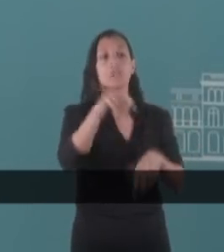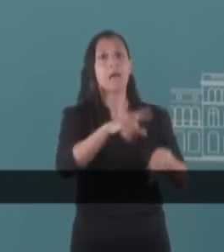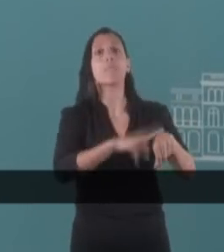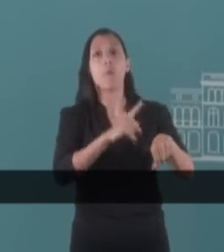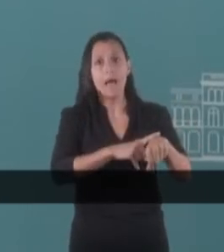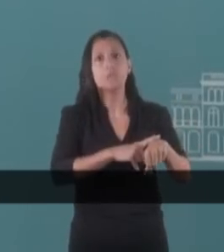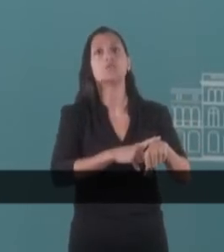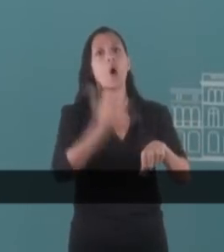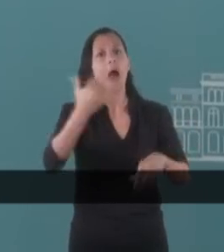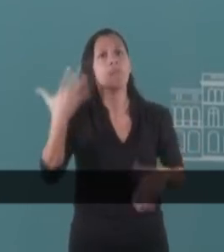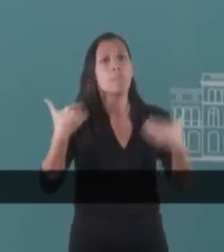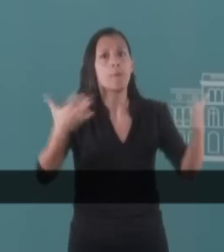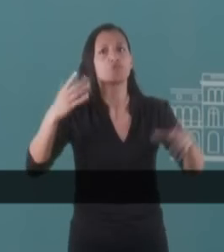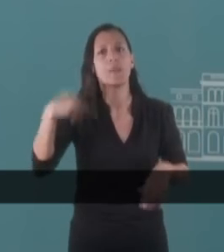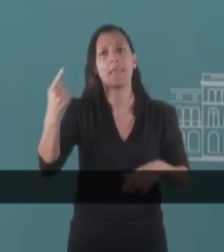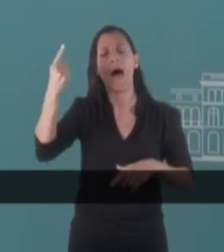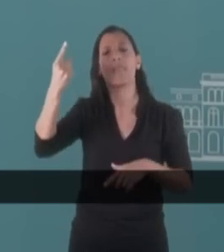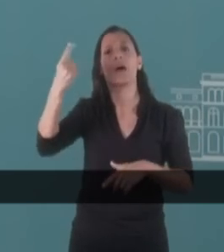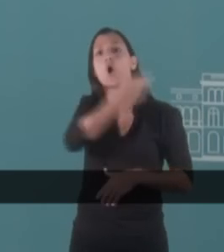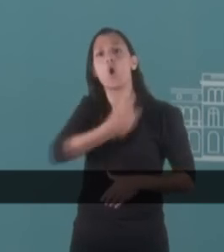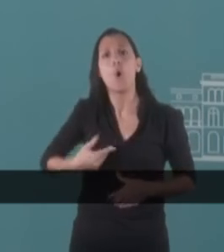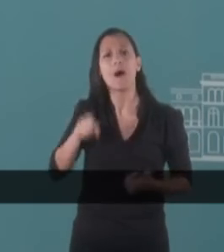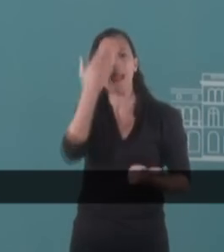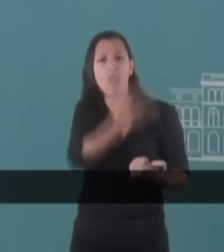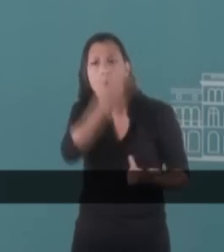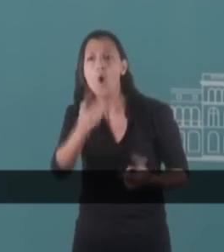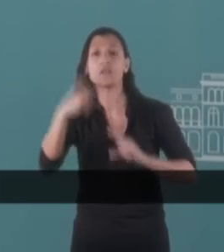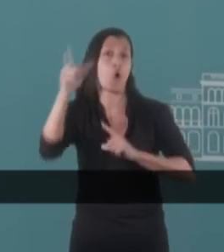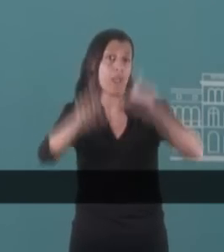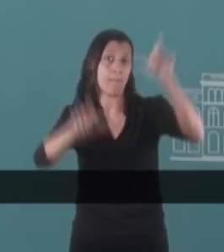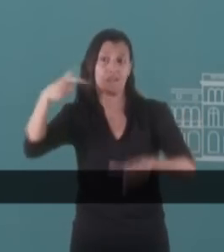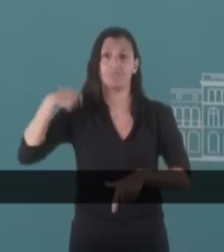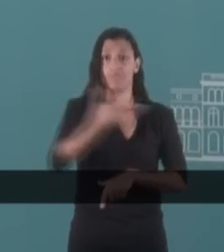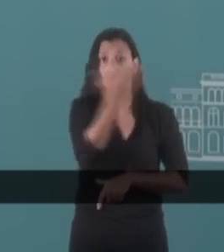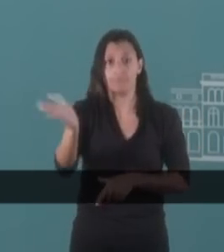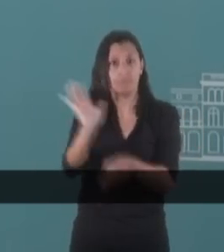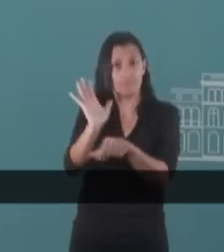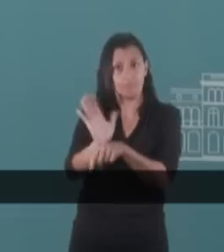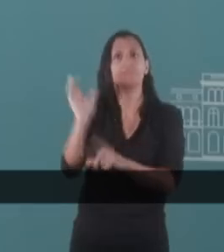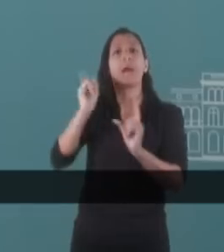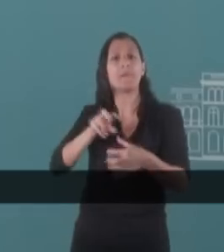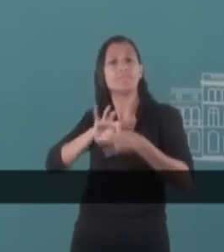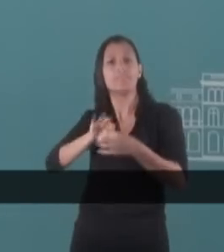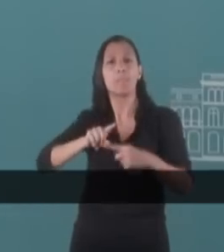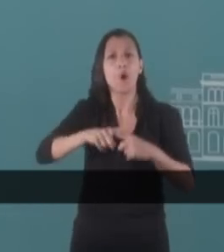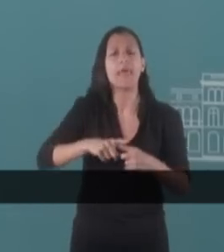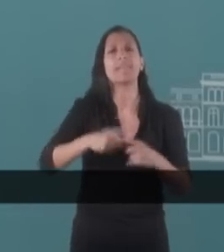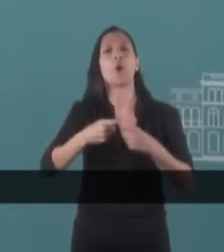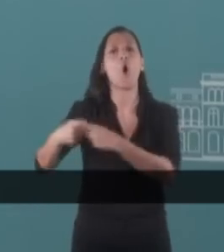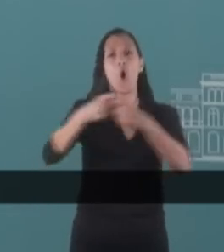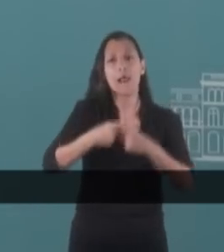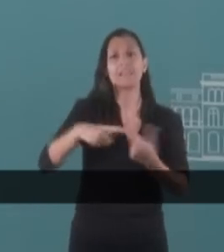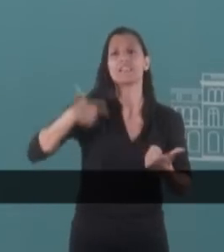solamente la posibilidad de que otros gobernadores, sino que también otros actores de la sociedad civil, de la sociedad política, de las organizaciones,